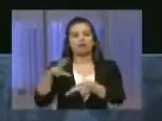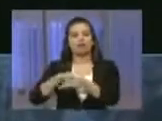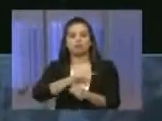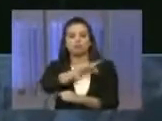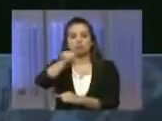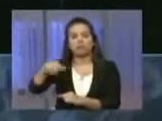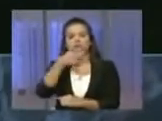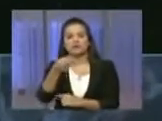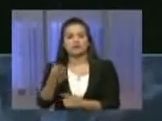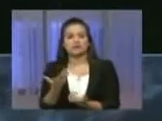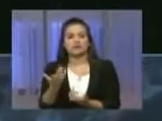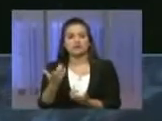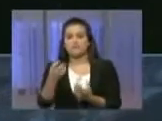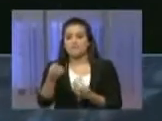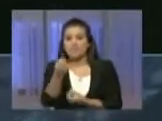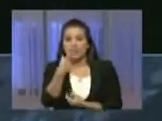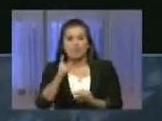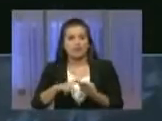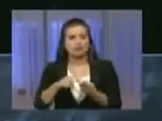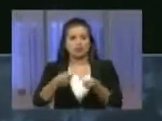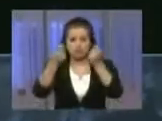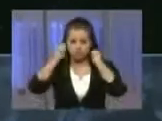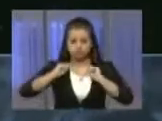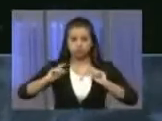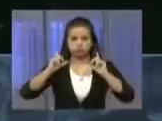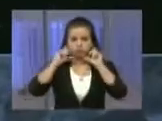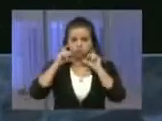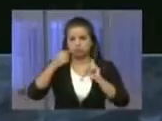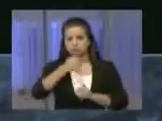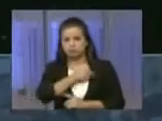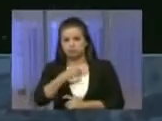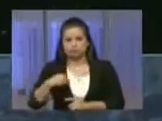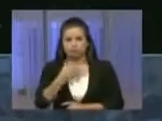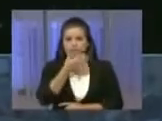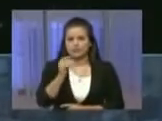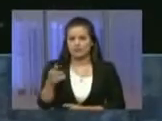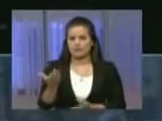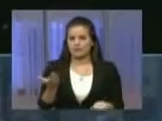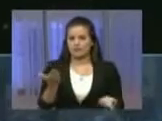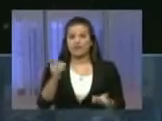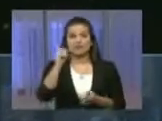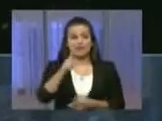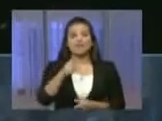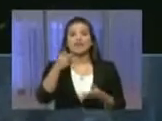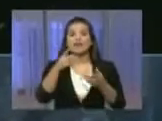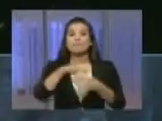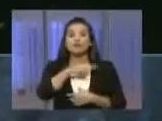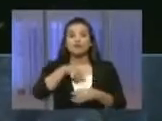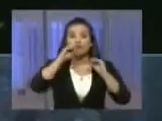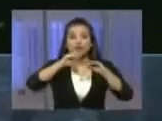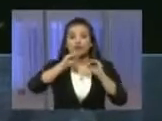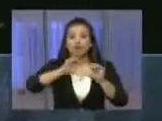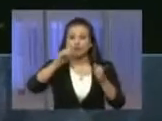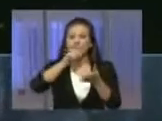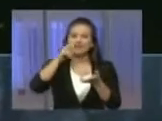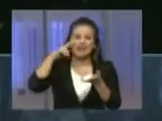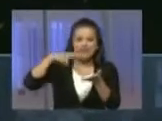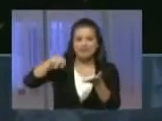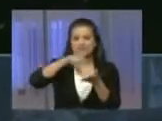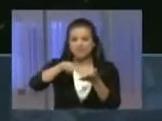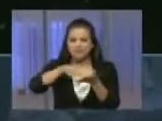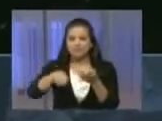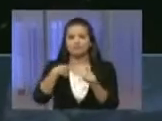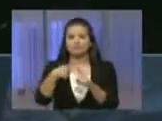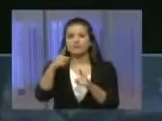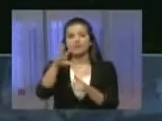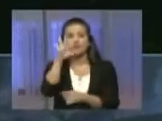y medicina llegan las misiones educativas la misión Robinson un misión Robinson 2 productiva misión